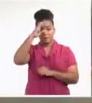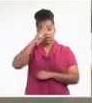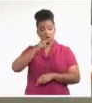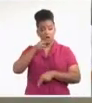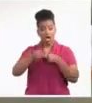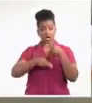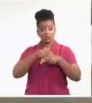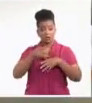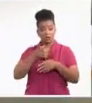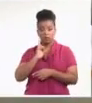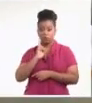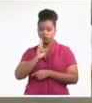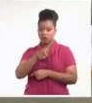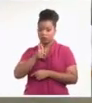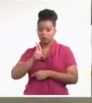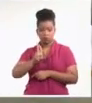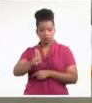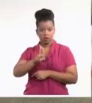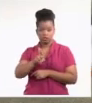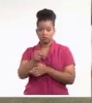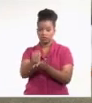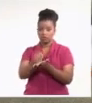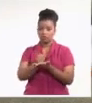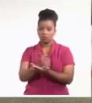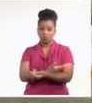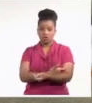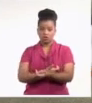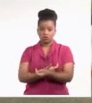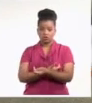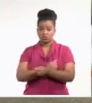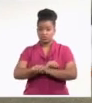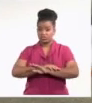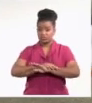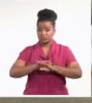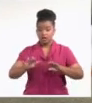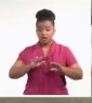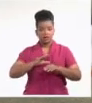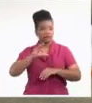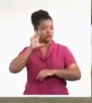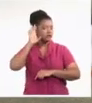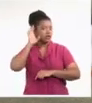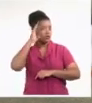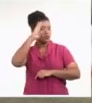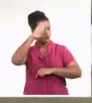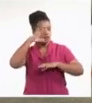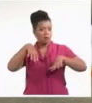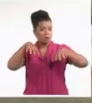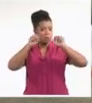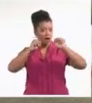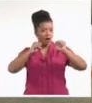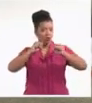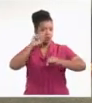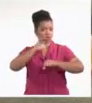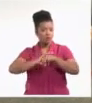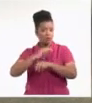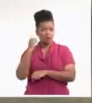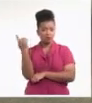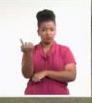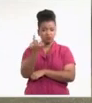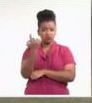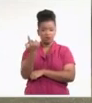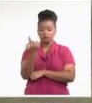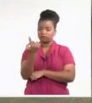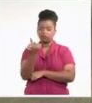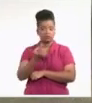que viniera inmediatamente en cuanto se tuvo conocimiento de las consecuencias lamentables